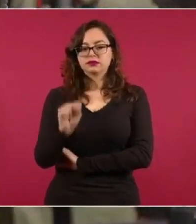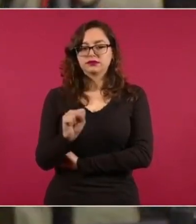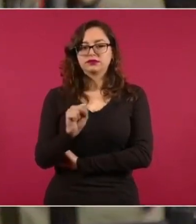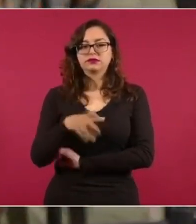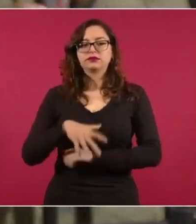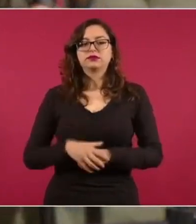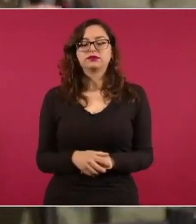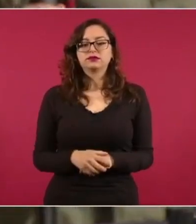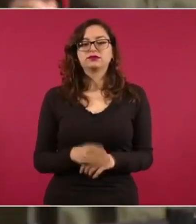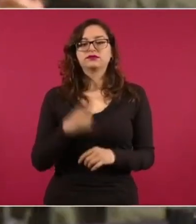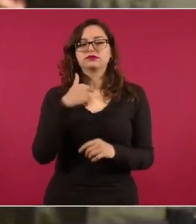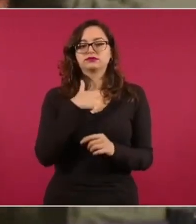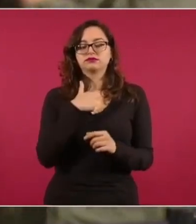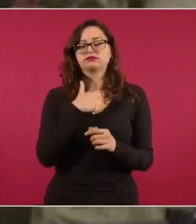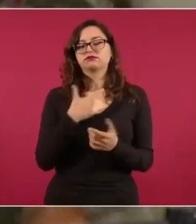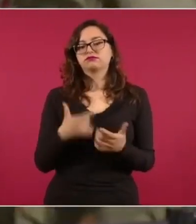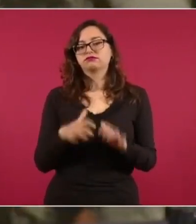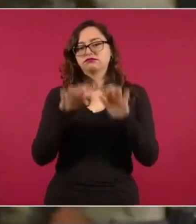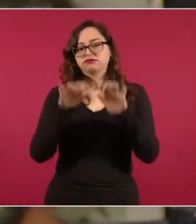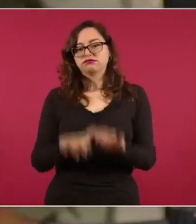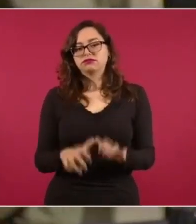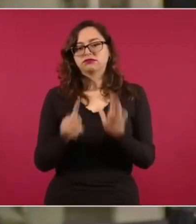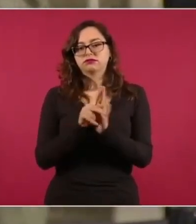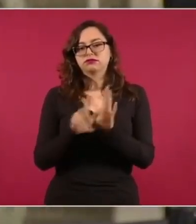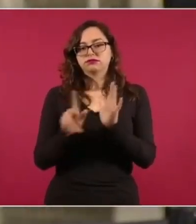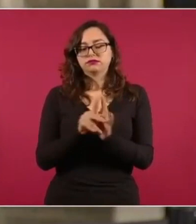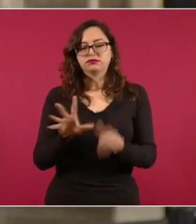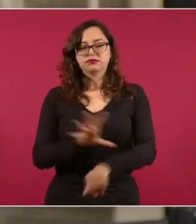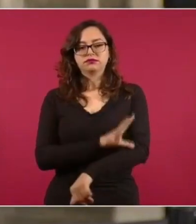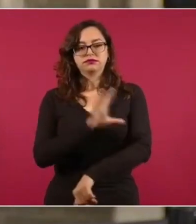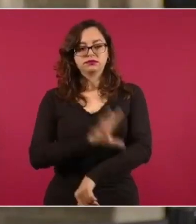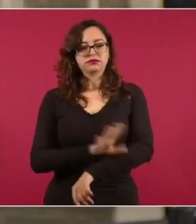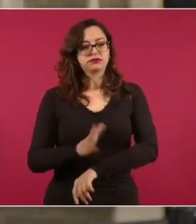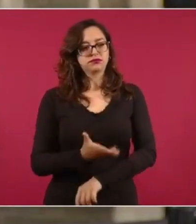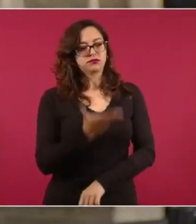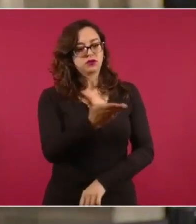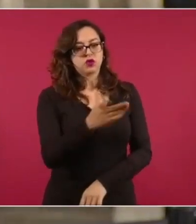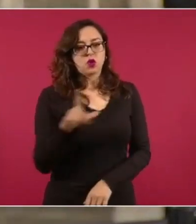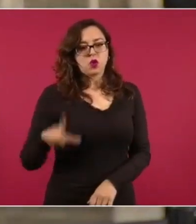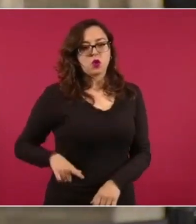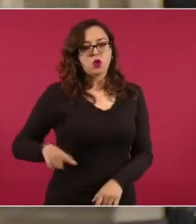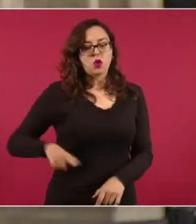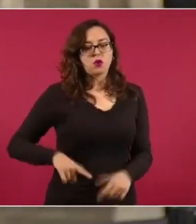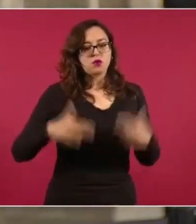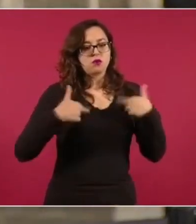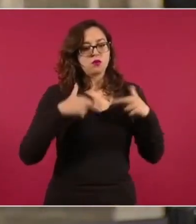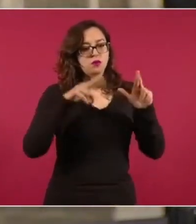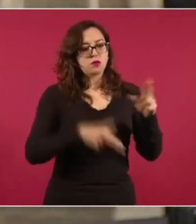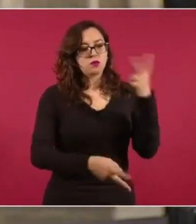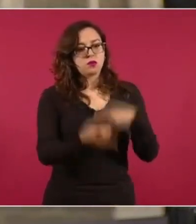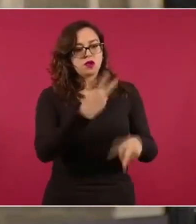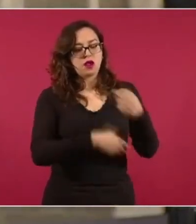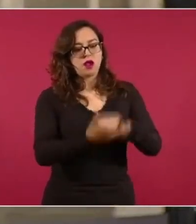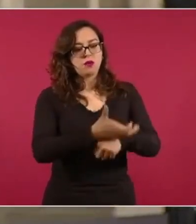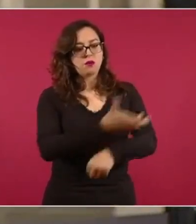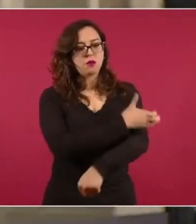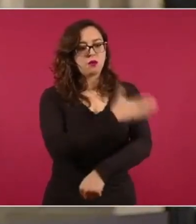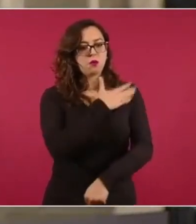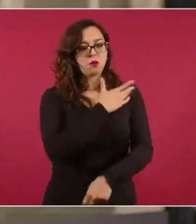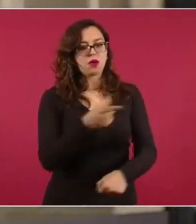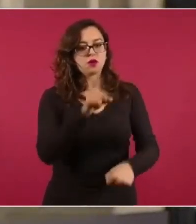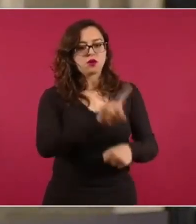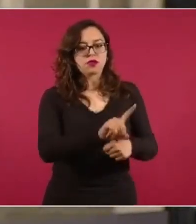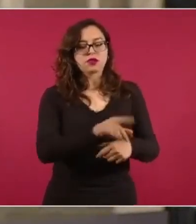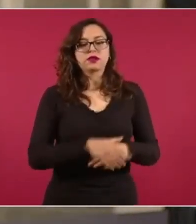columnista de la revista Petróleo y Energía. Buenos días a los funcionarios públicos que nos acompañan. Usted, como hombre